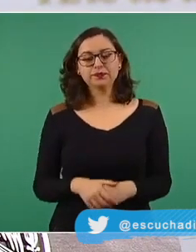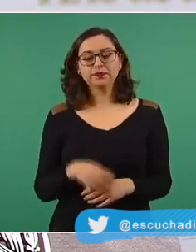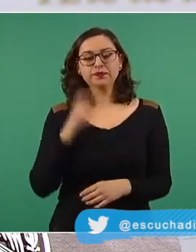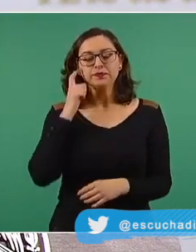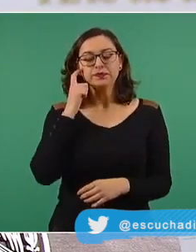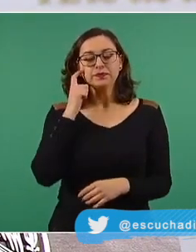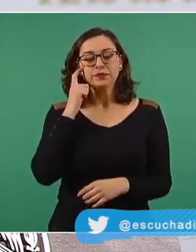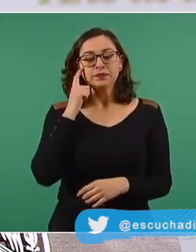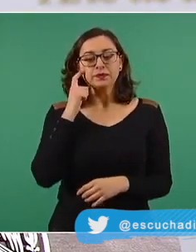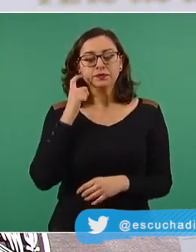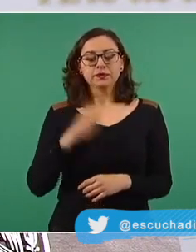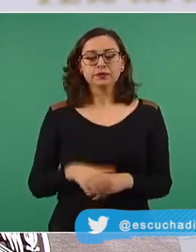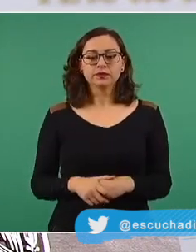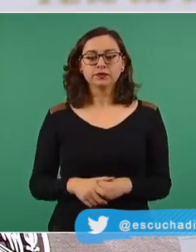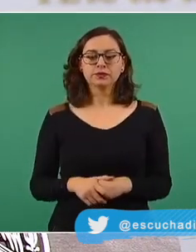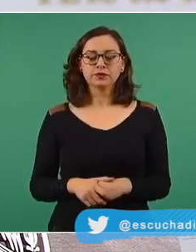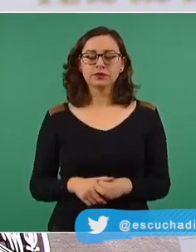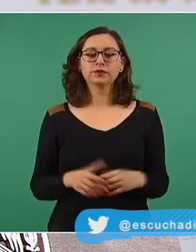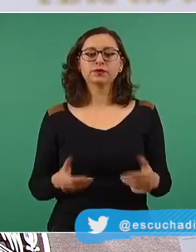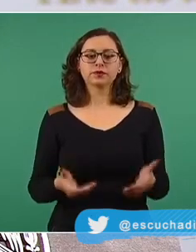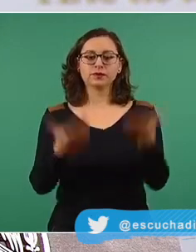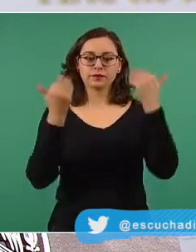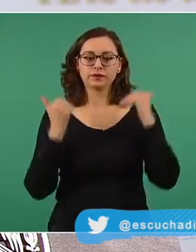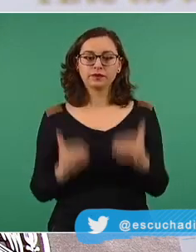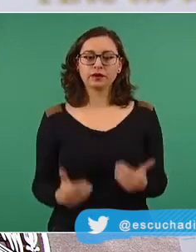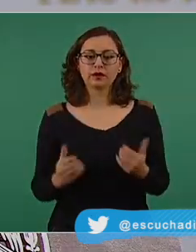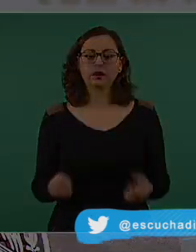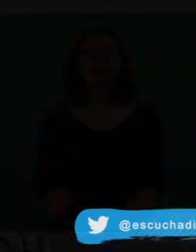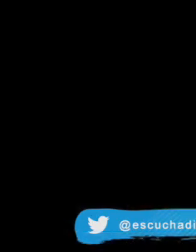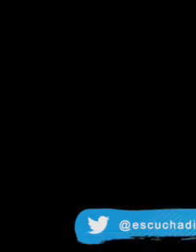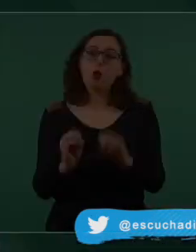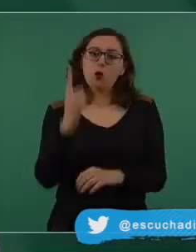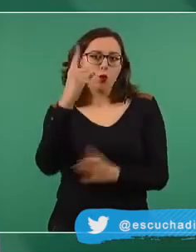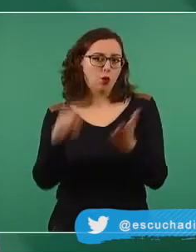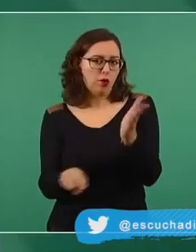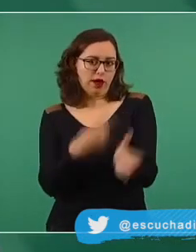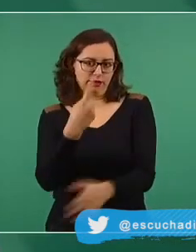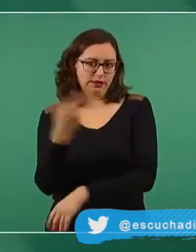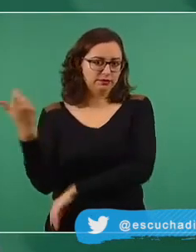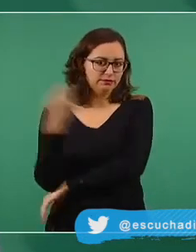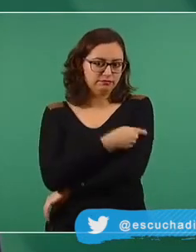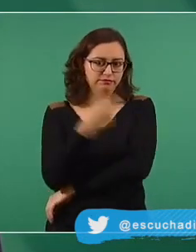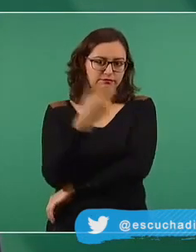129.806.147 dosis. Las autoridades de salud informan que México ha recibido